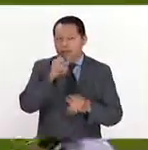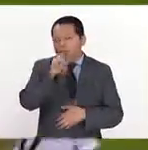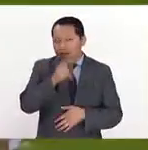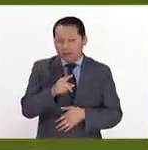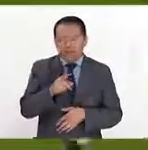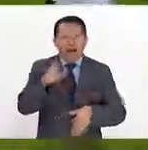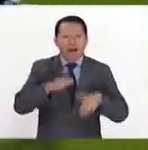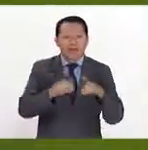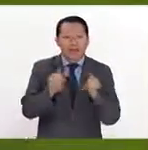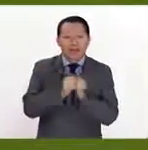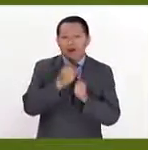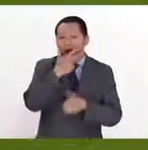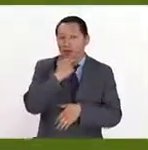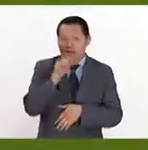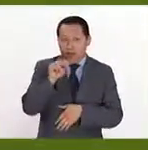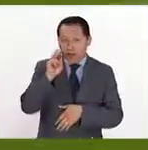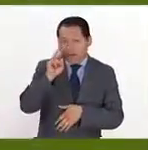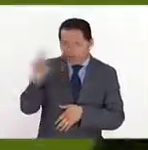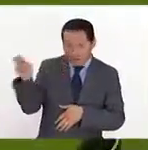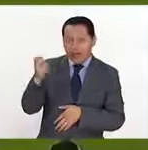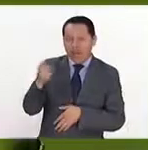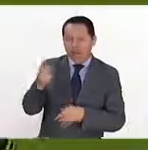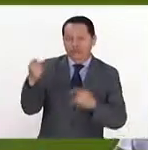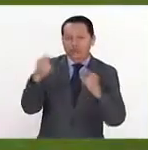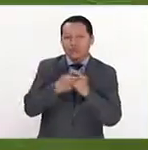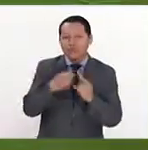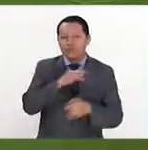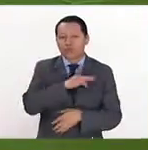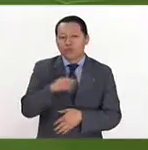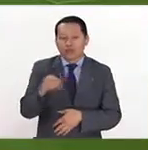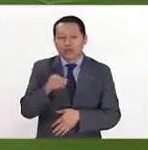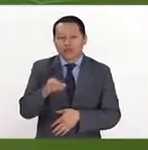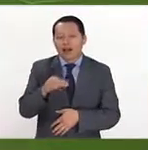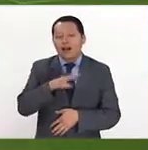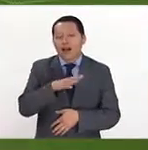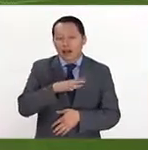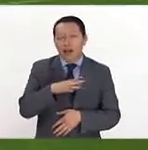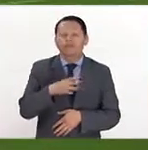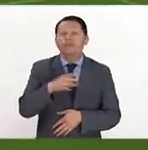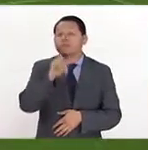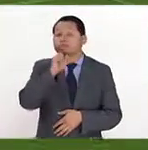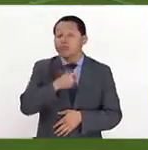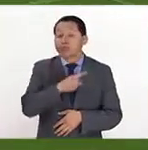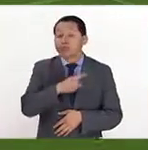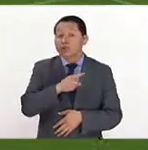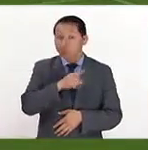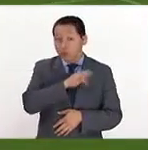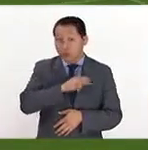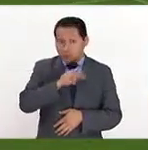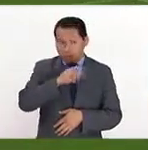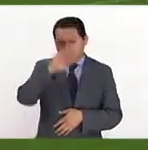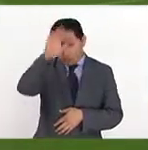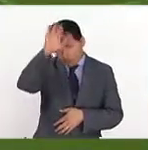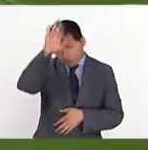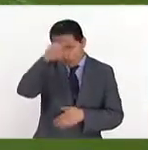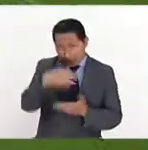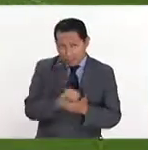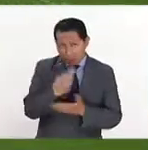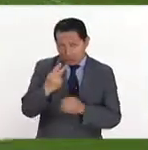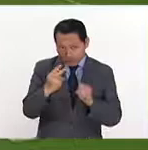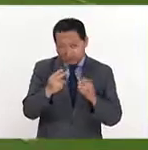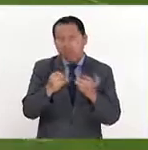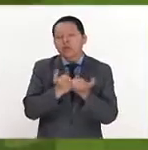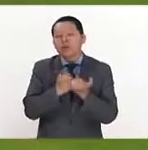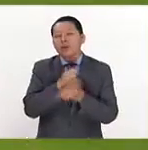con los hombres la vemos y ahí está el gol que le dio la victoria. Victoria 2-0 le gana Monterrey a Tigres y vamos a ver qué pasó en